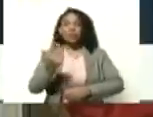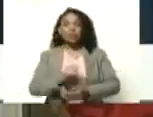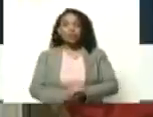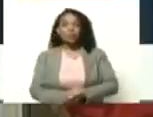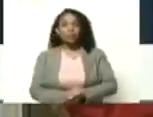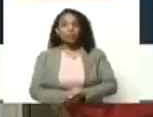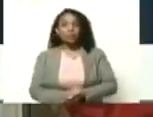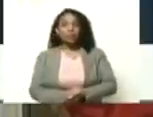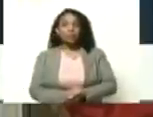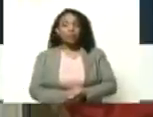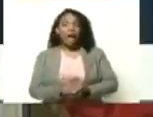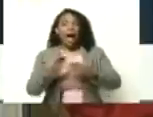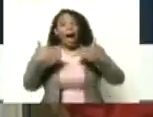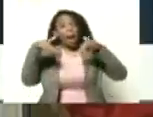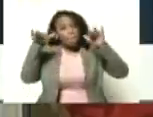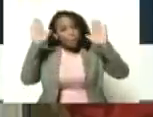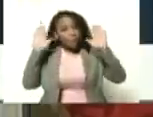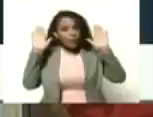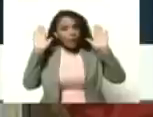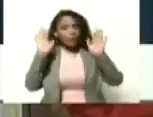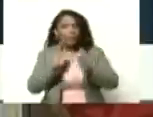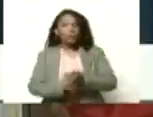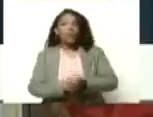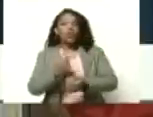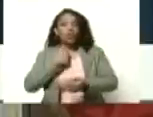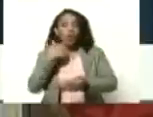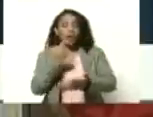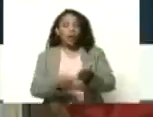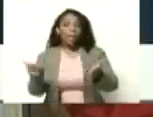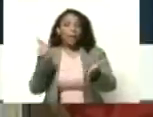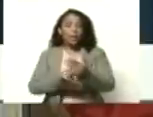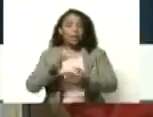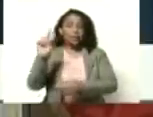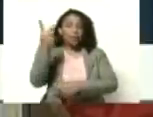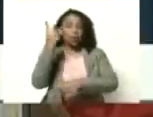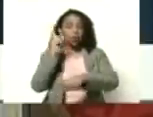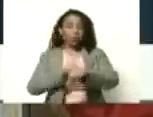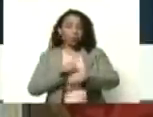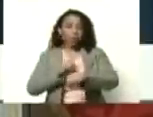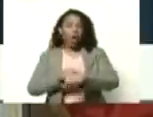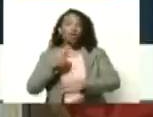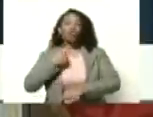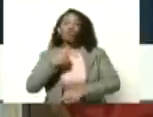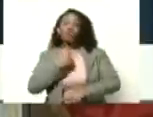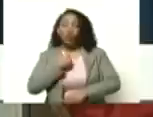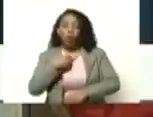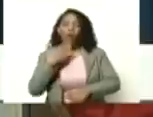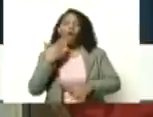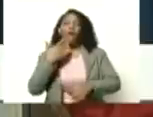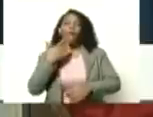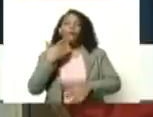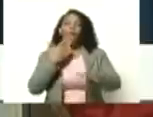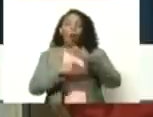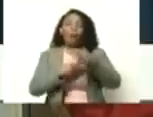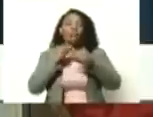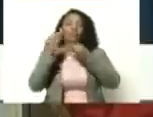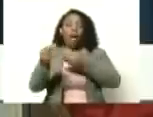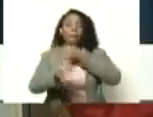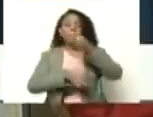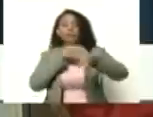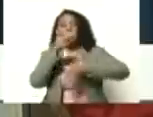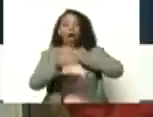a pesar de que lo voy a repetir por segunda vez a pesar de que vamos a dar detalles